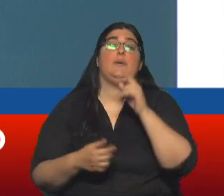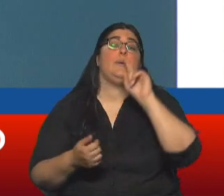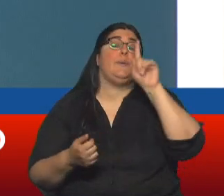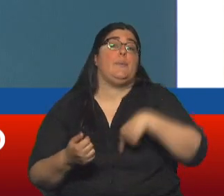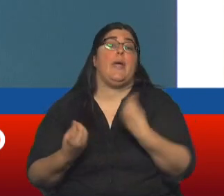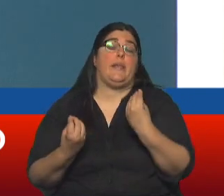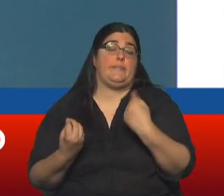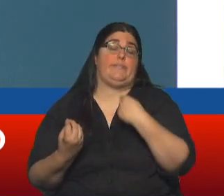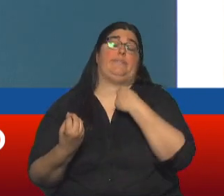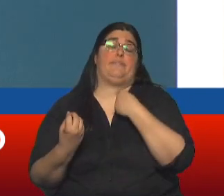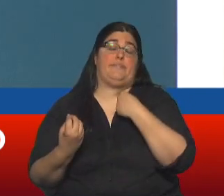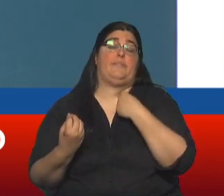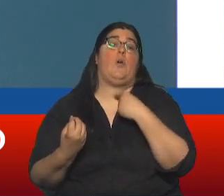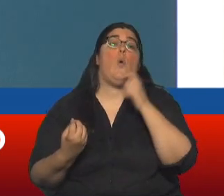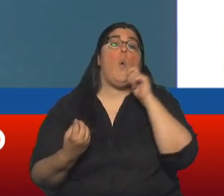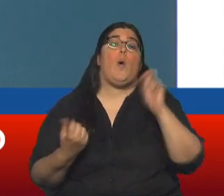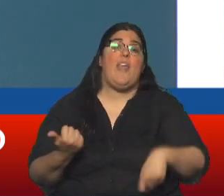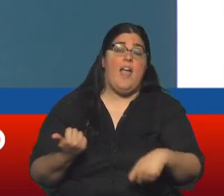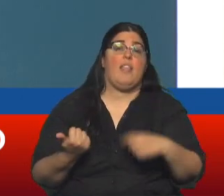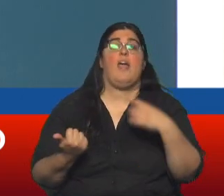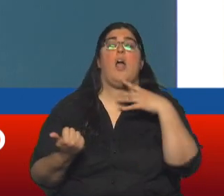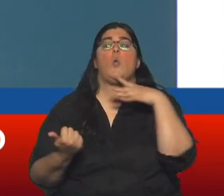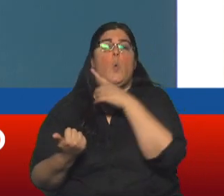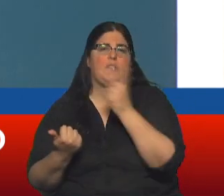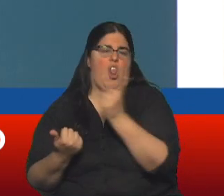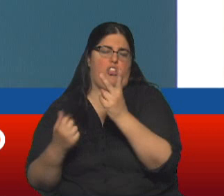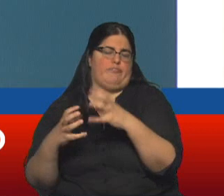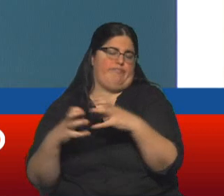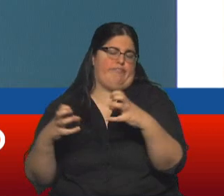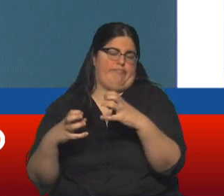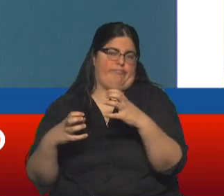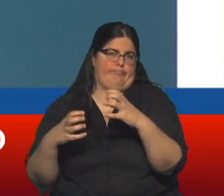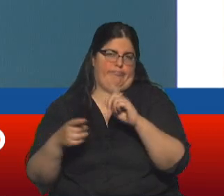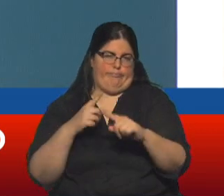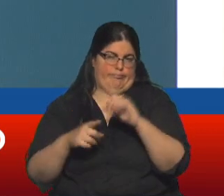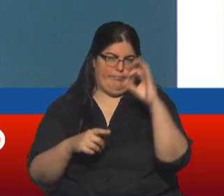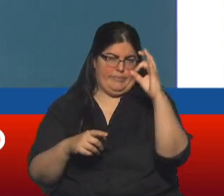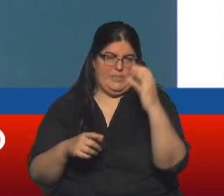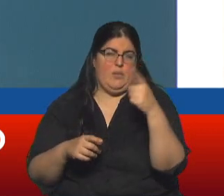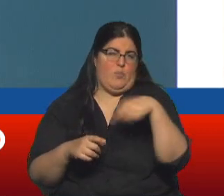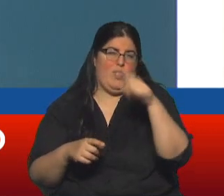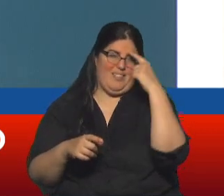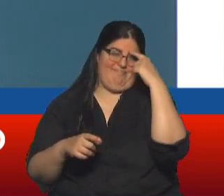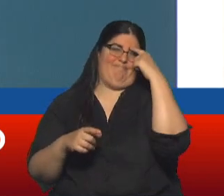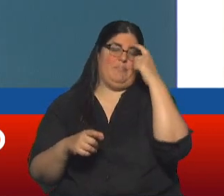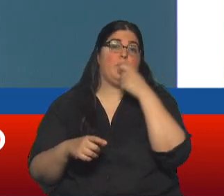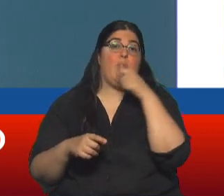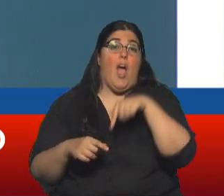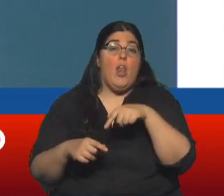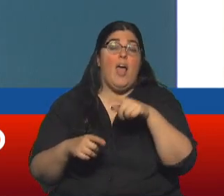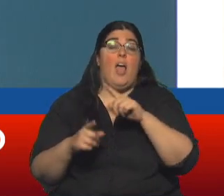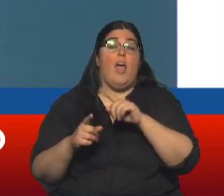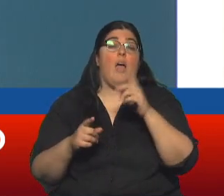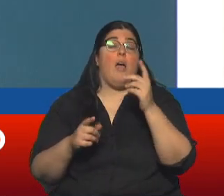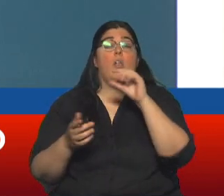que hoy por hoy está muy alejado de Rusia. Hoy por hoy, de hecho, para que se den una idea de las relaciones entre Rusia y Ucrania, hoy no hay vuelos directos